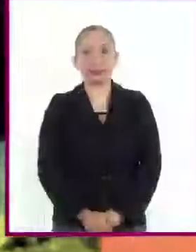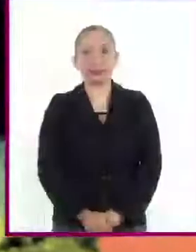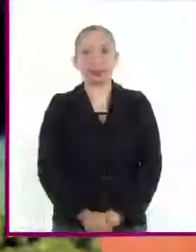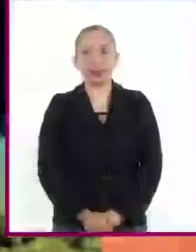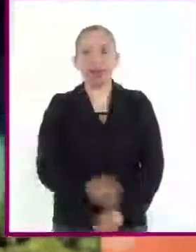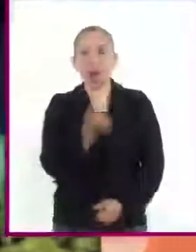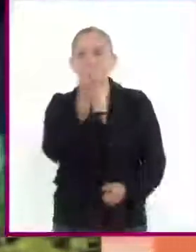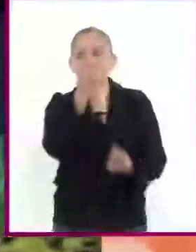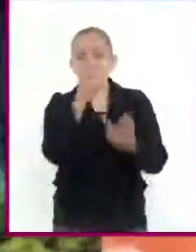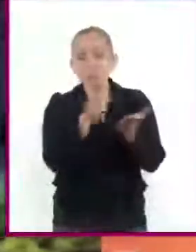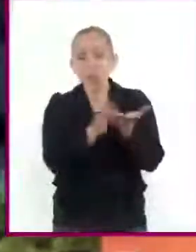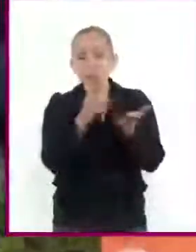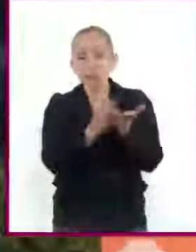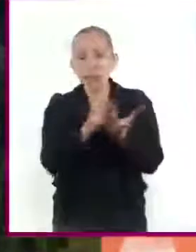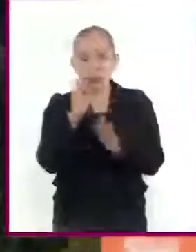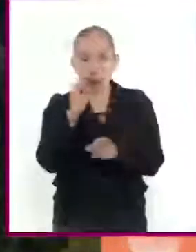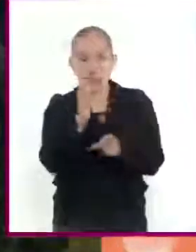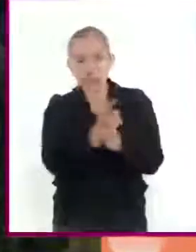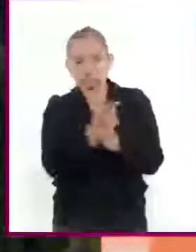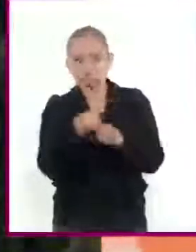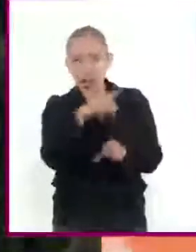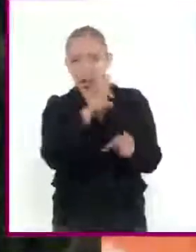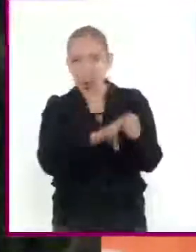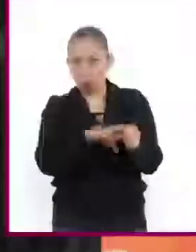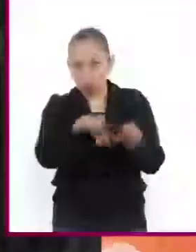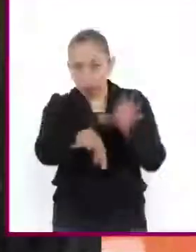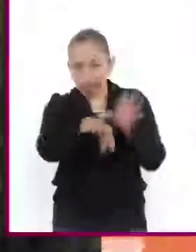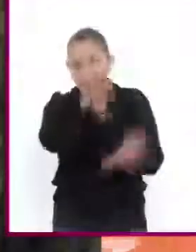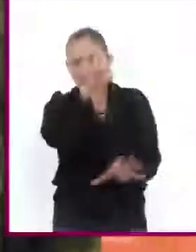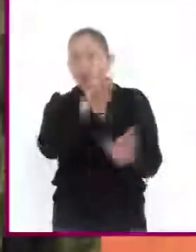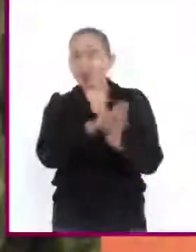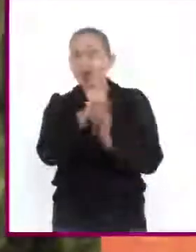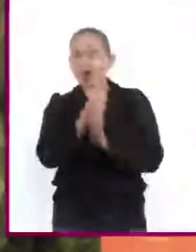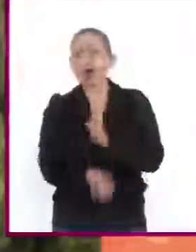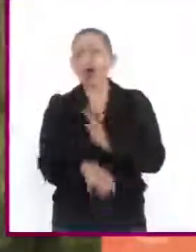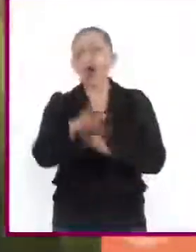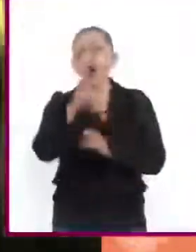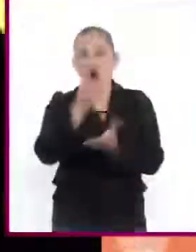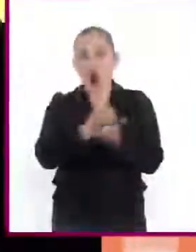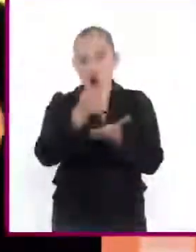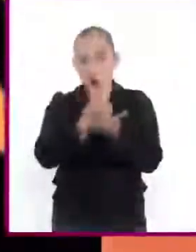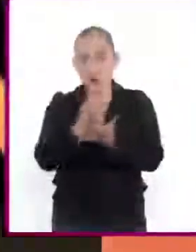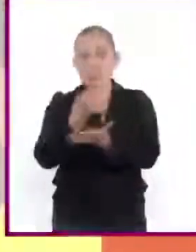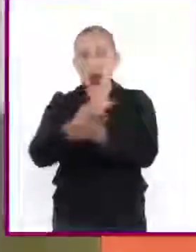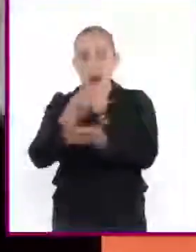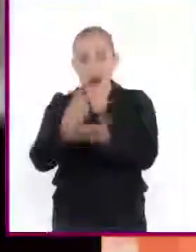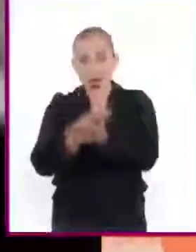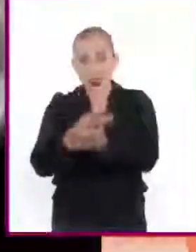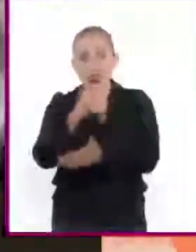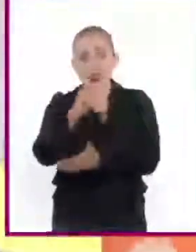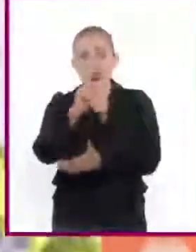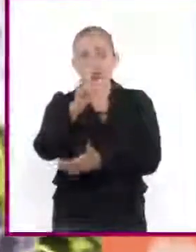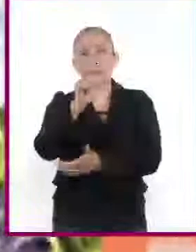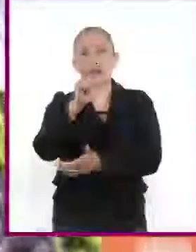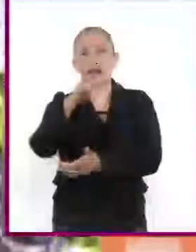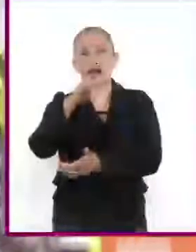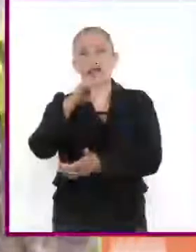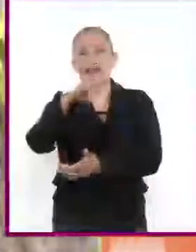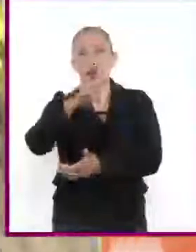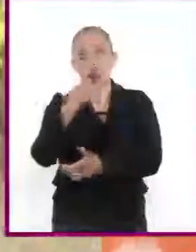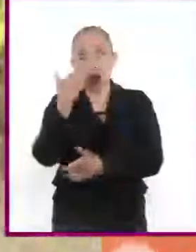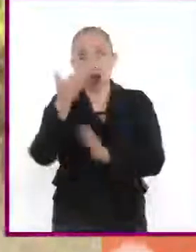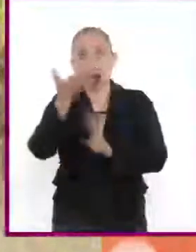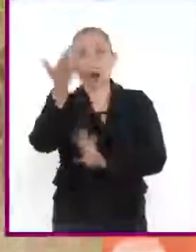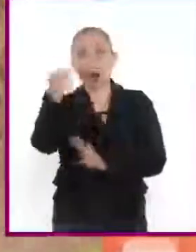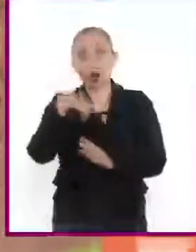Pocos metales se encuentran como elementos en la naturaleza. Entre ellos están el oro, la plata y el platino. Durante un